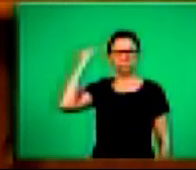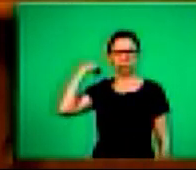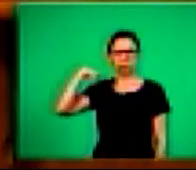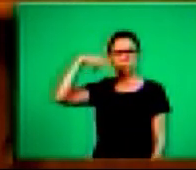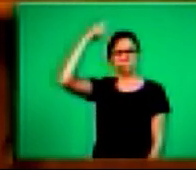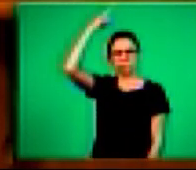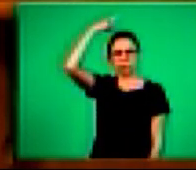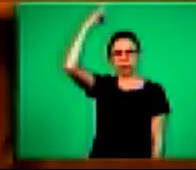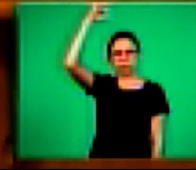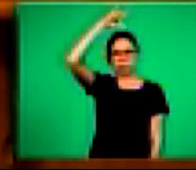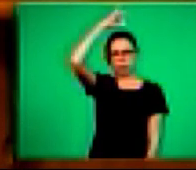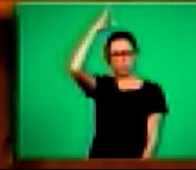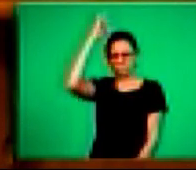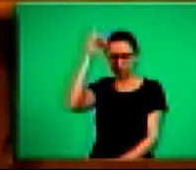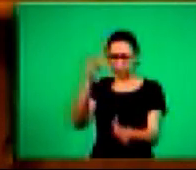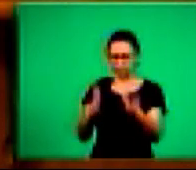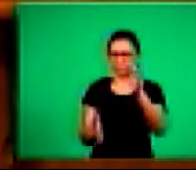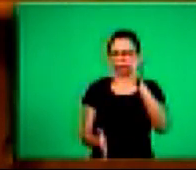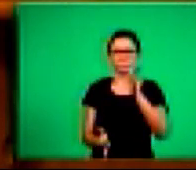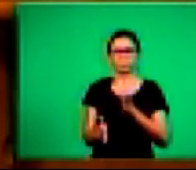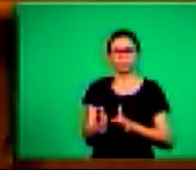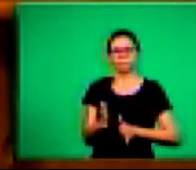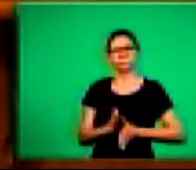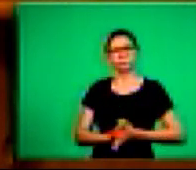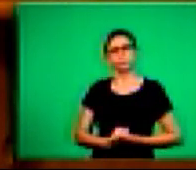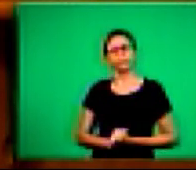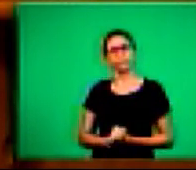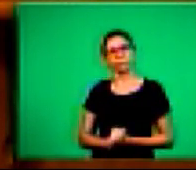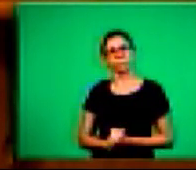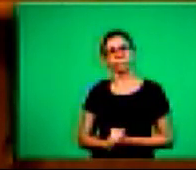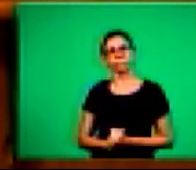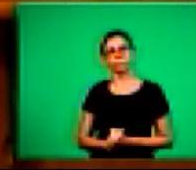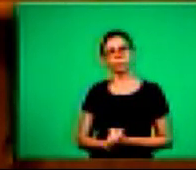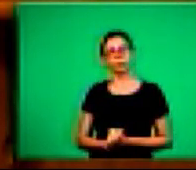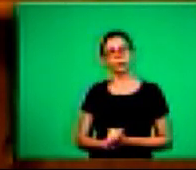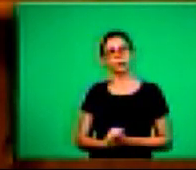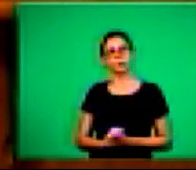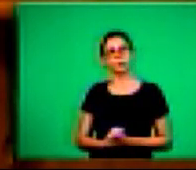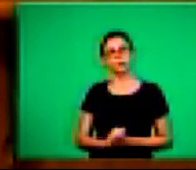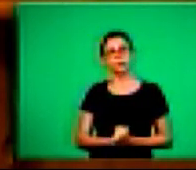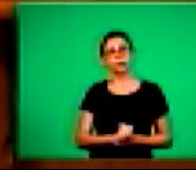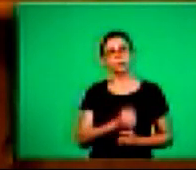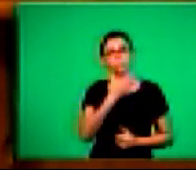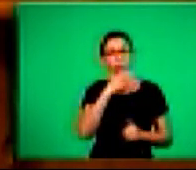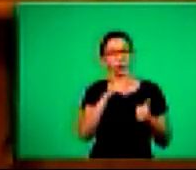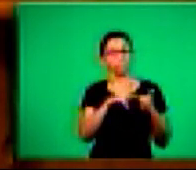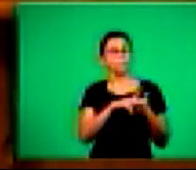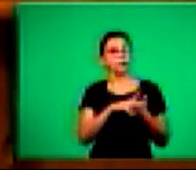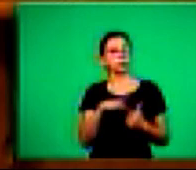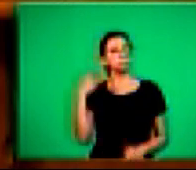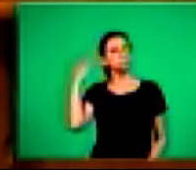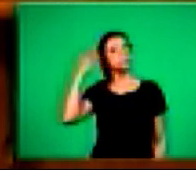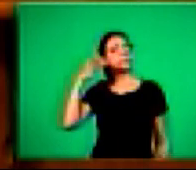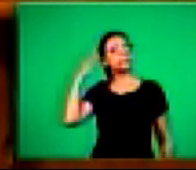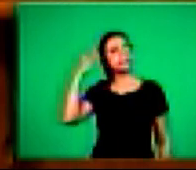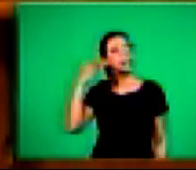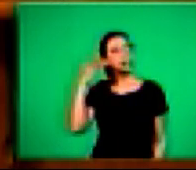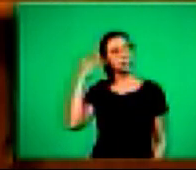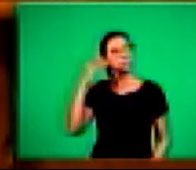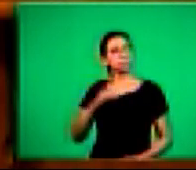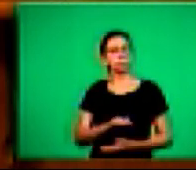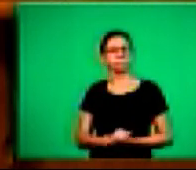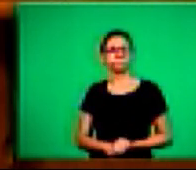ahora dice el texto en el discurso de pedro antes